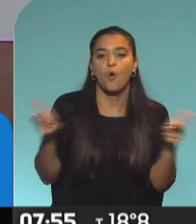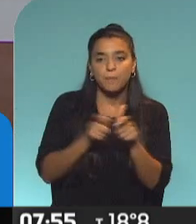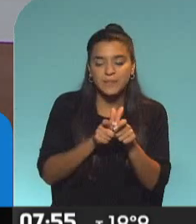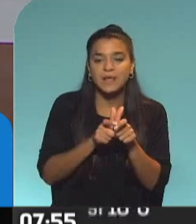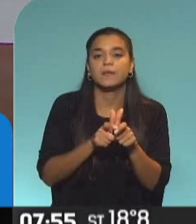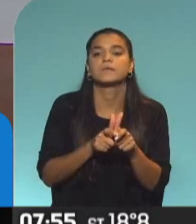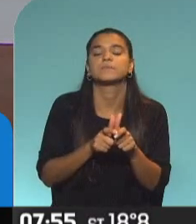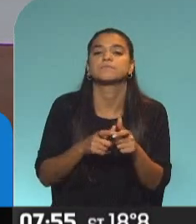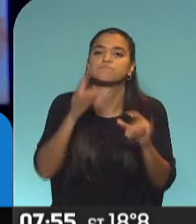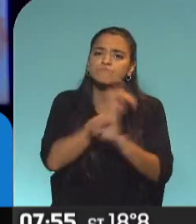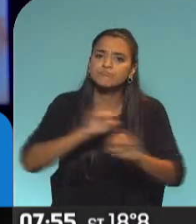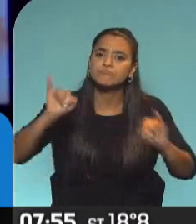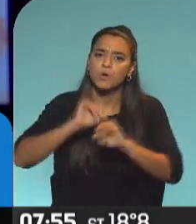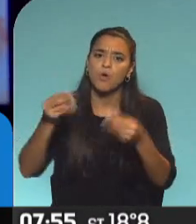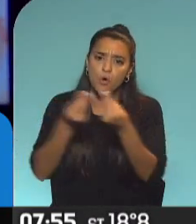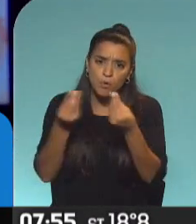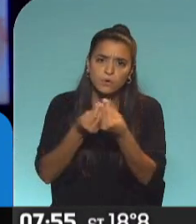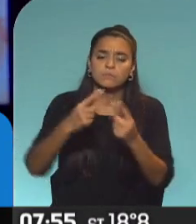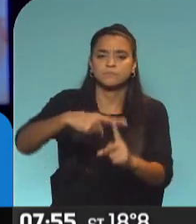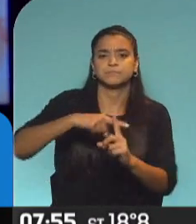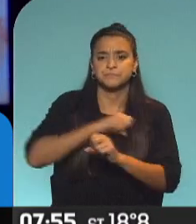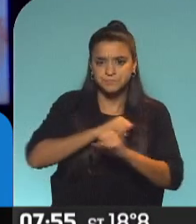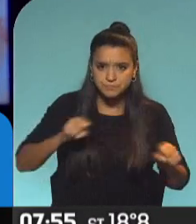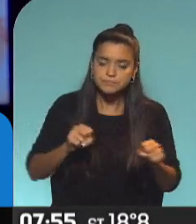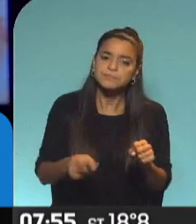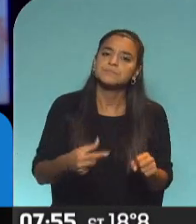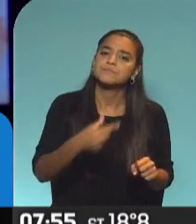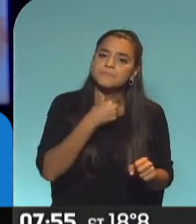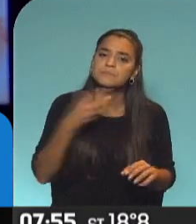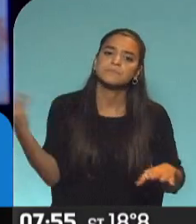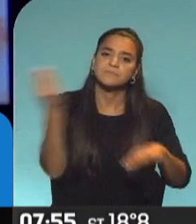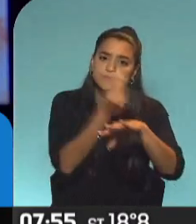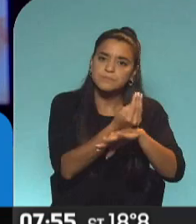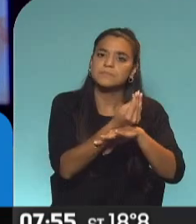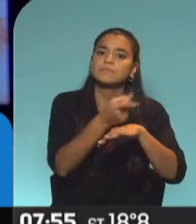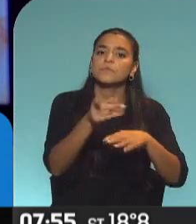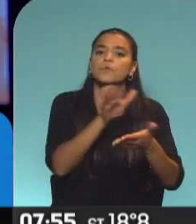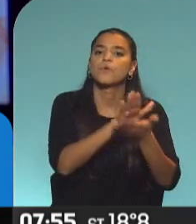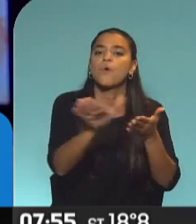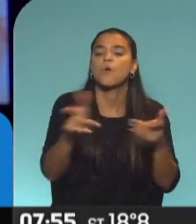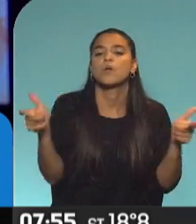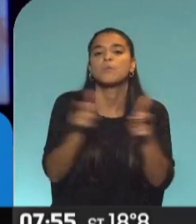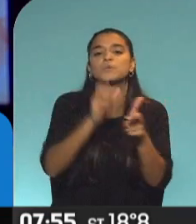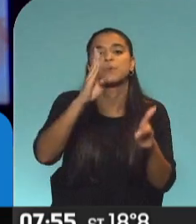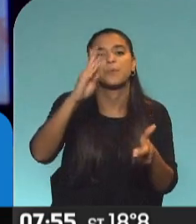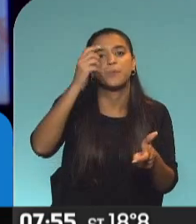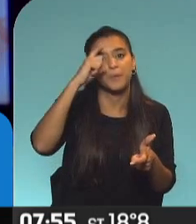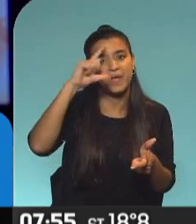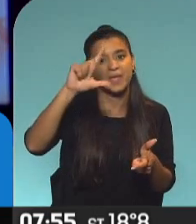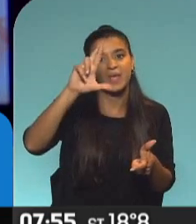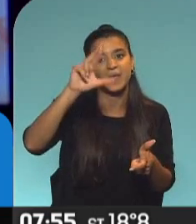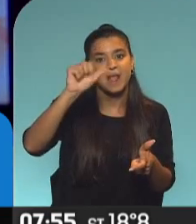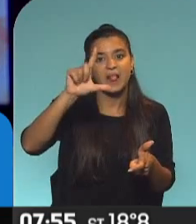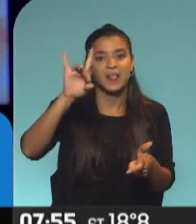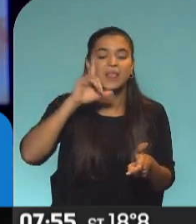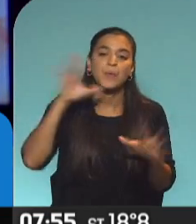muchos medios de comunicaciones incluidas elisa carrió insiste en designar lo con el nombre de comisión beraldi con el objetivo